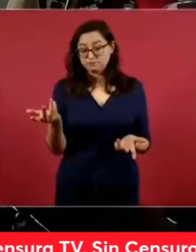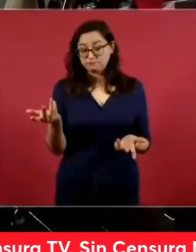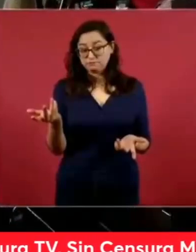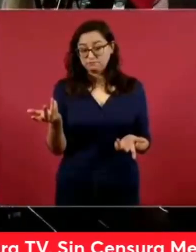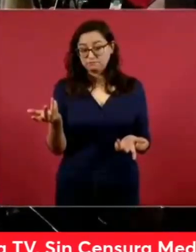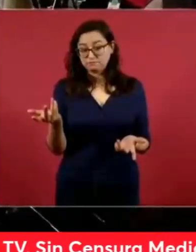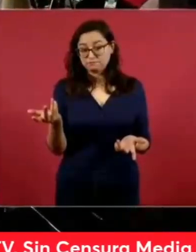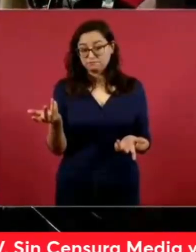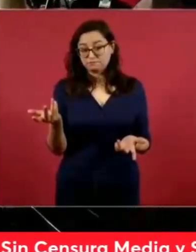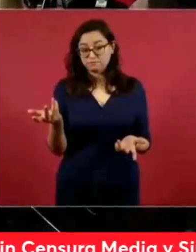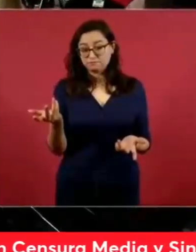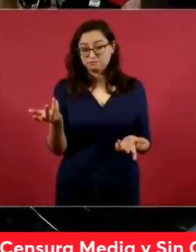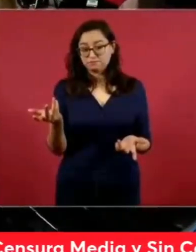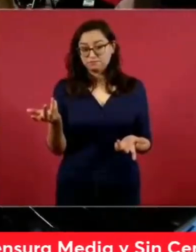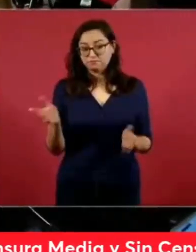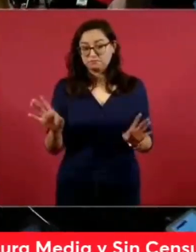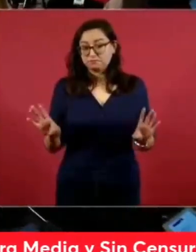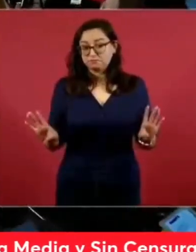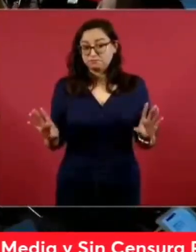es una decadencia